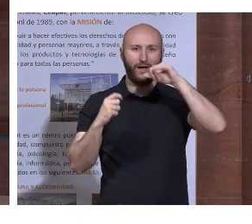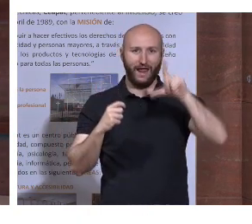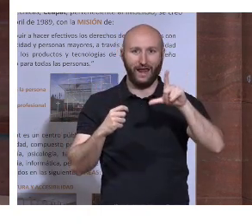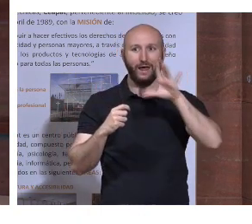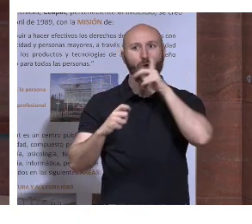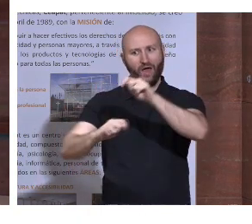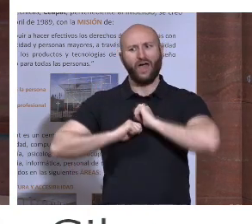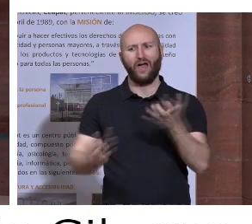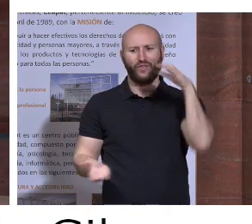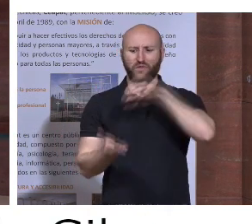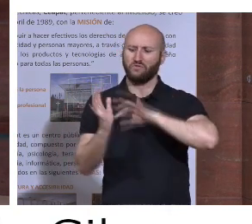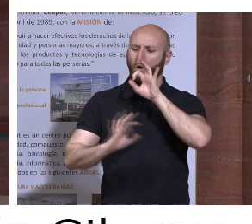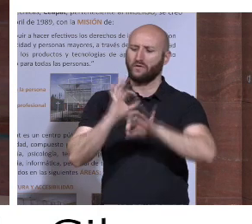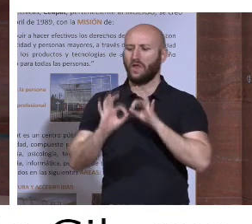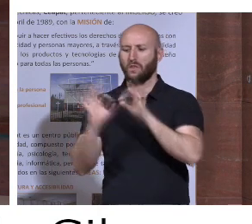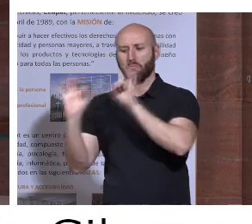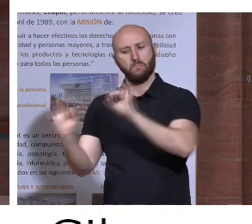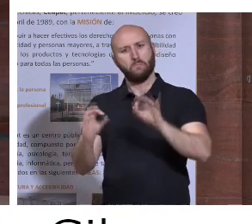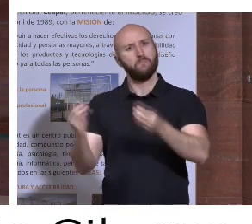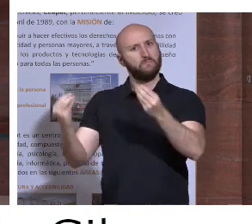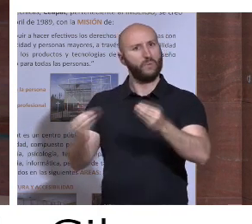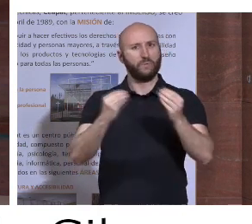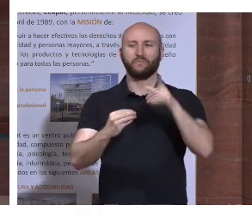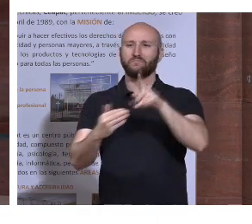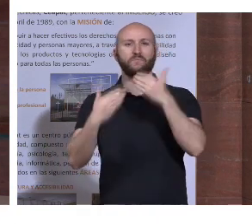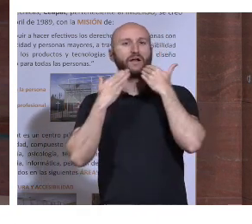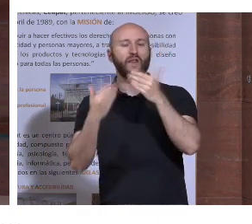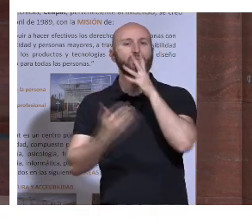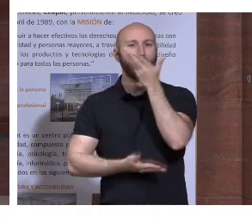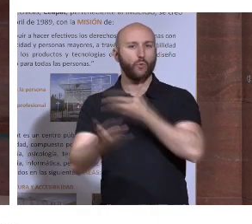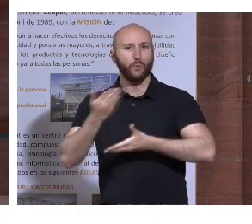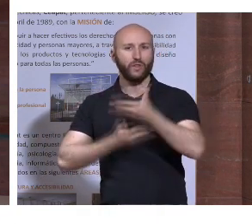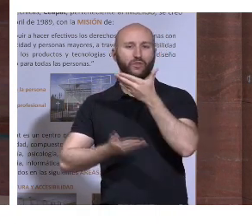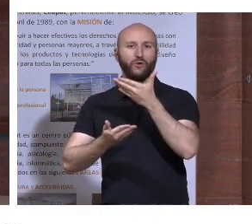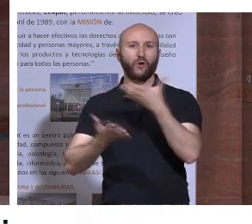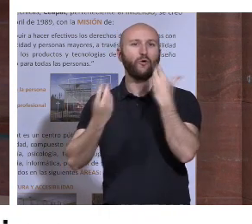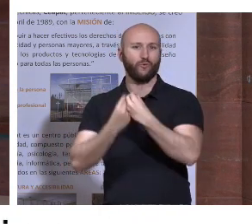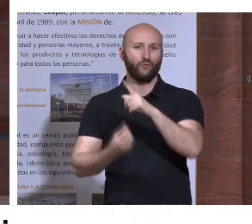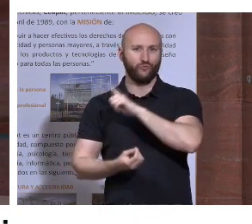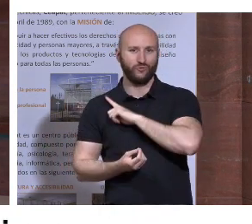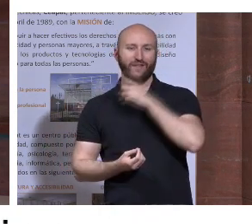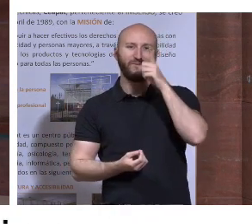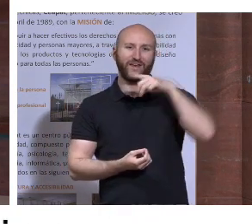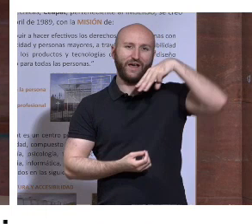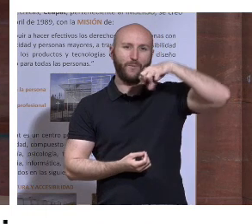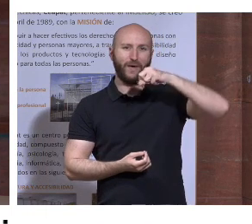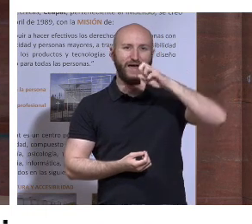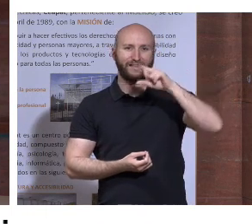un centro muy bien organizado y que yo le agradezco siempre toda la colaboración que tuvo conmigo, a Matilde, que siempre